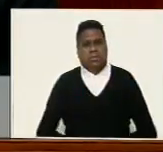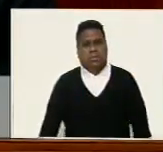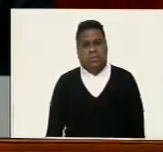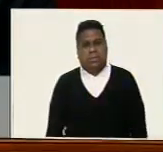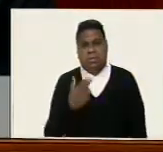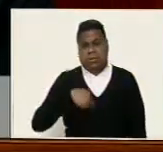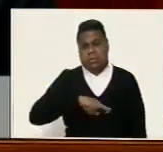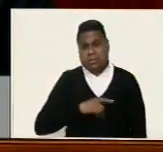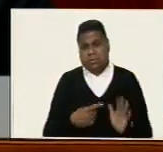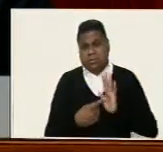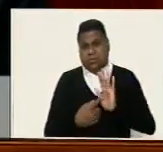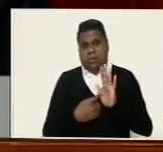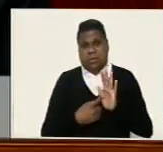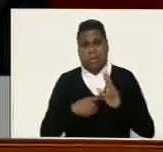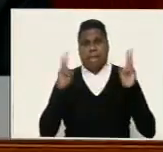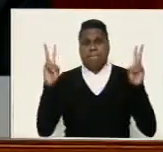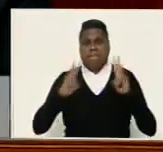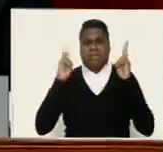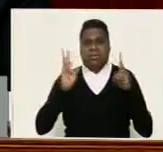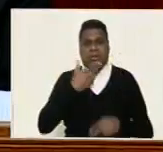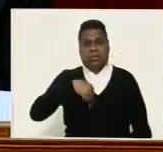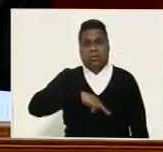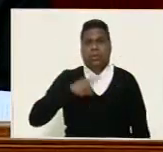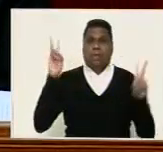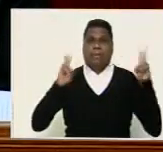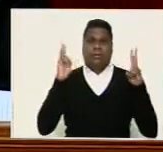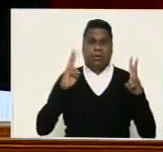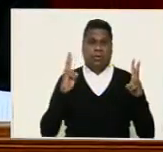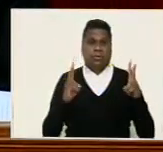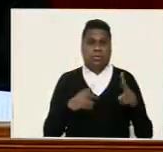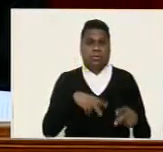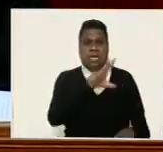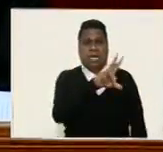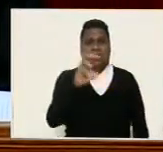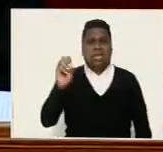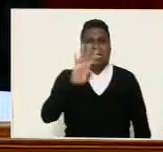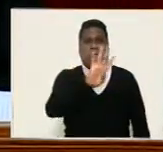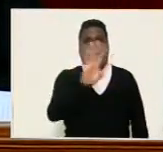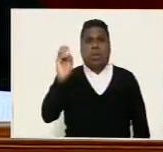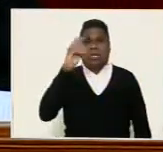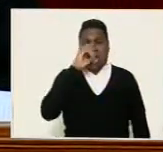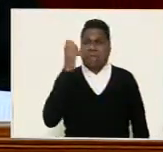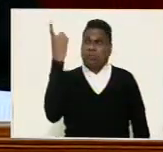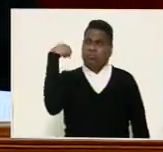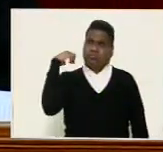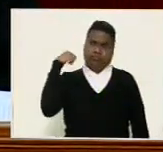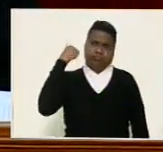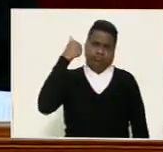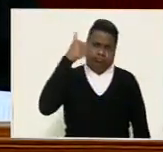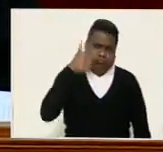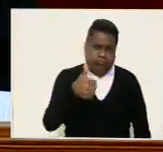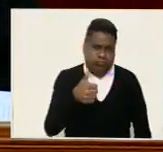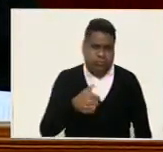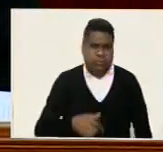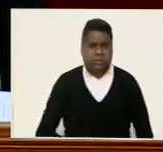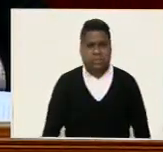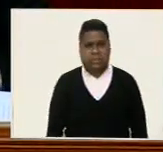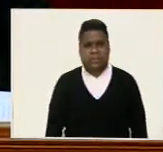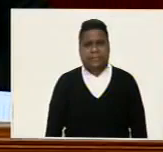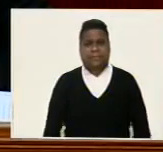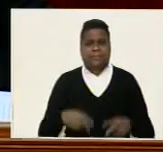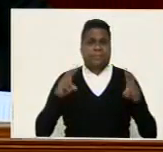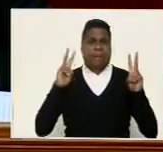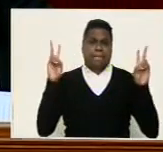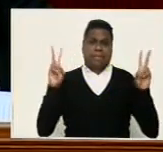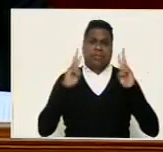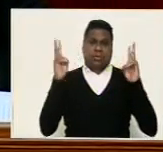no solo salir victorioso por nosotros, sino victorioso por los que vienen dentro de 30 o 40 años, que eso es más importante. Victorioso